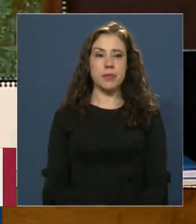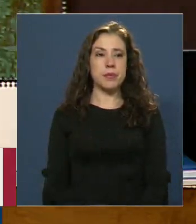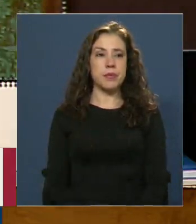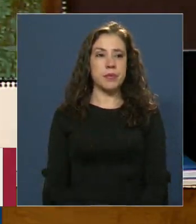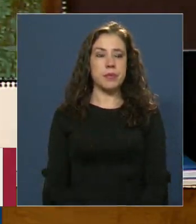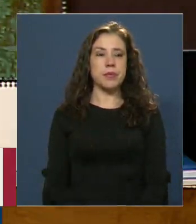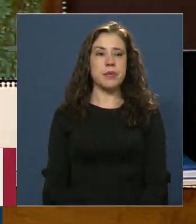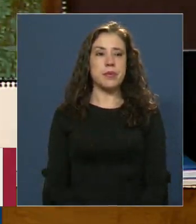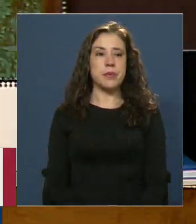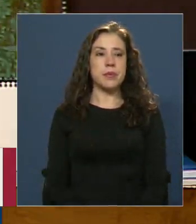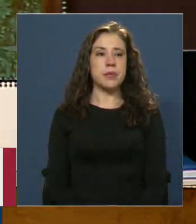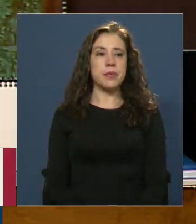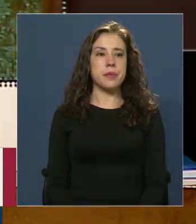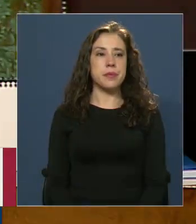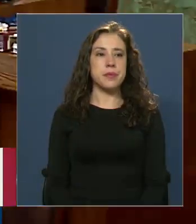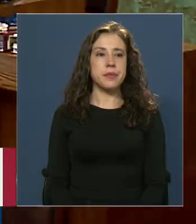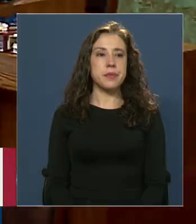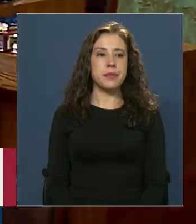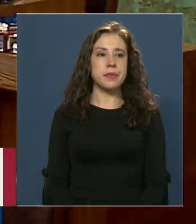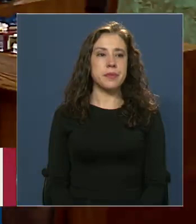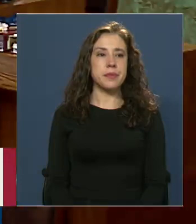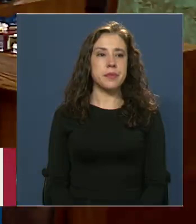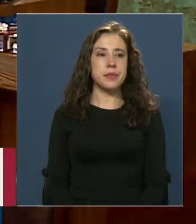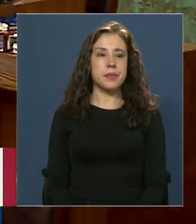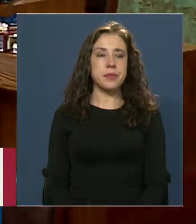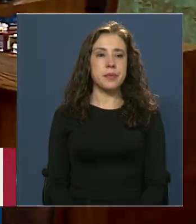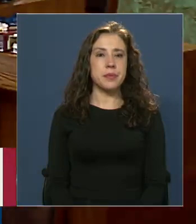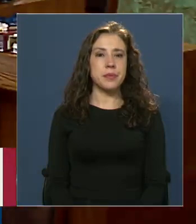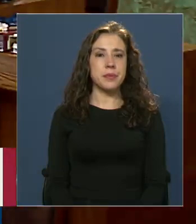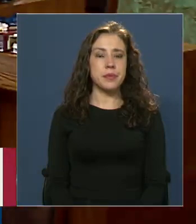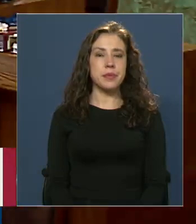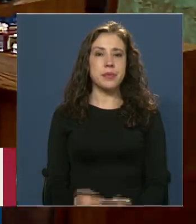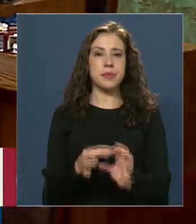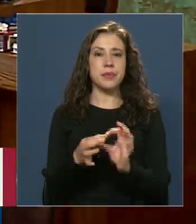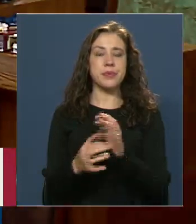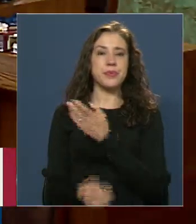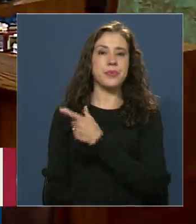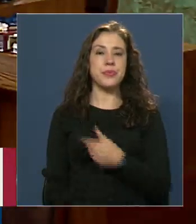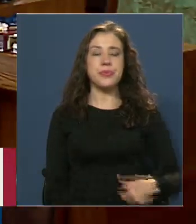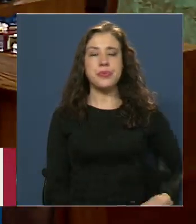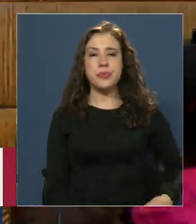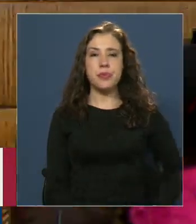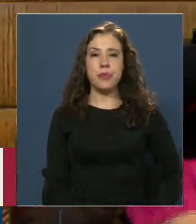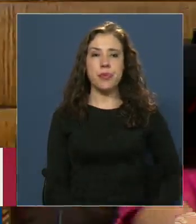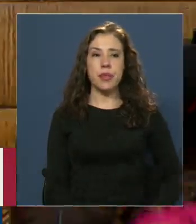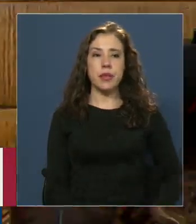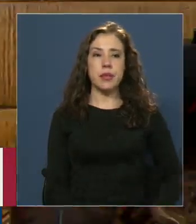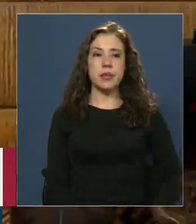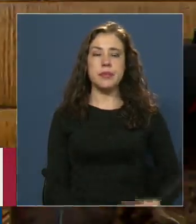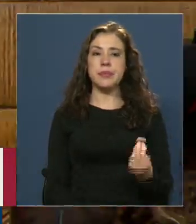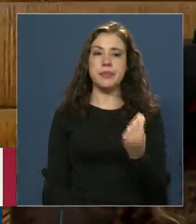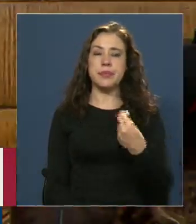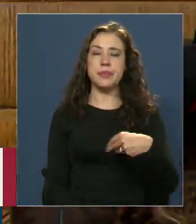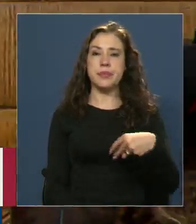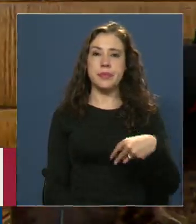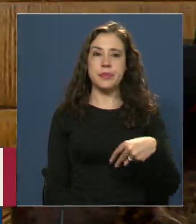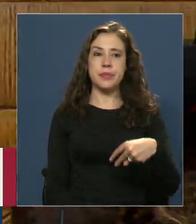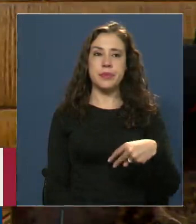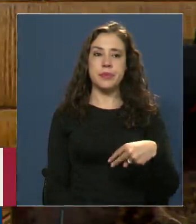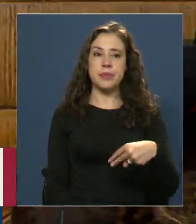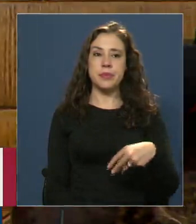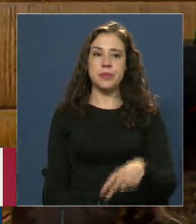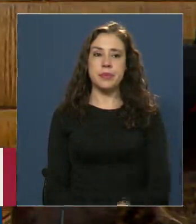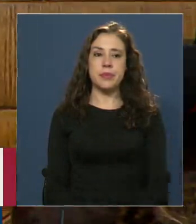6 minutos. Gracias, Presidenta. Una buena noticia, yo creo